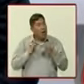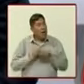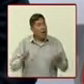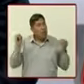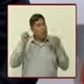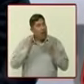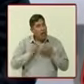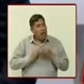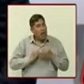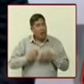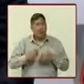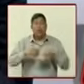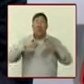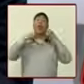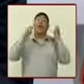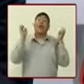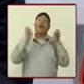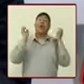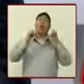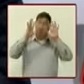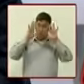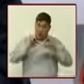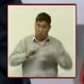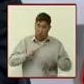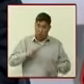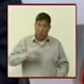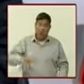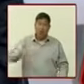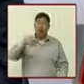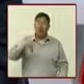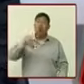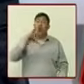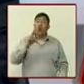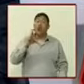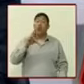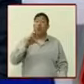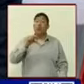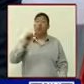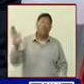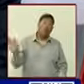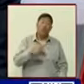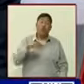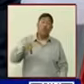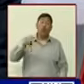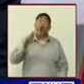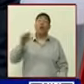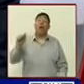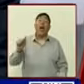zonas que están pasando emergencia a causa de las lluvias. La zona de Final Pura Pura también pide auxilio.